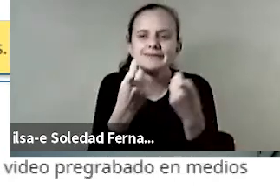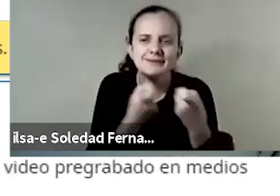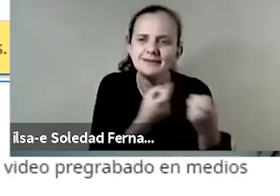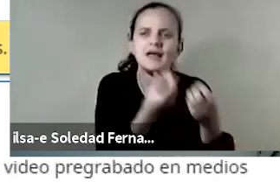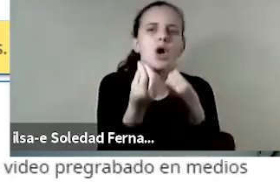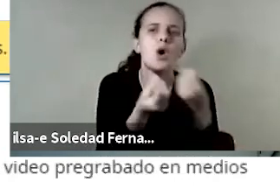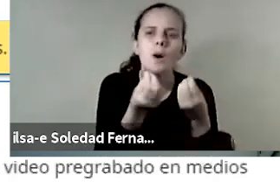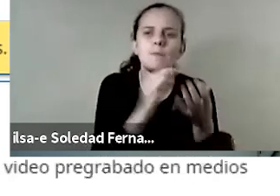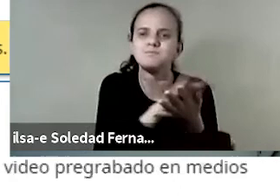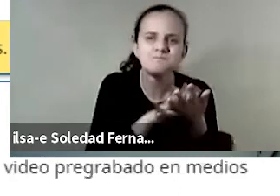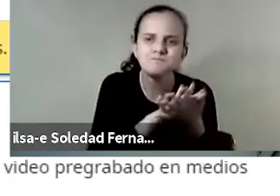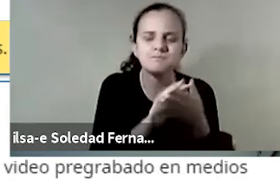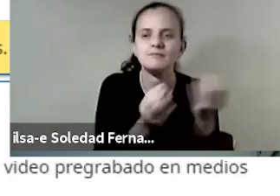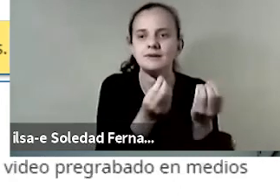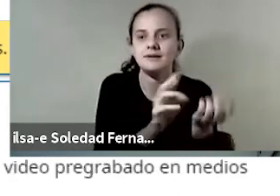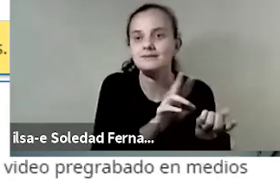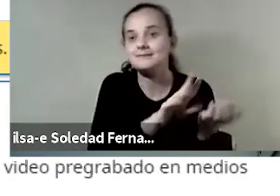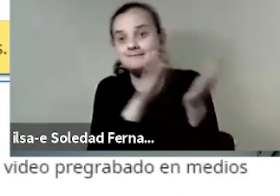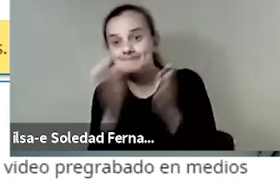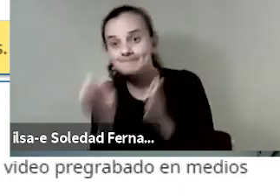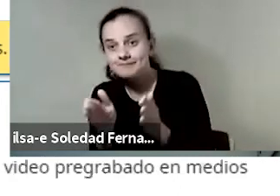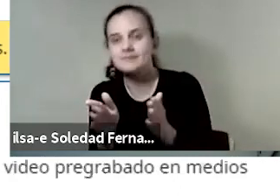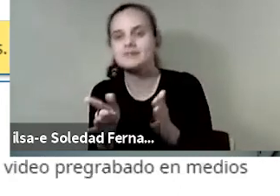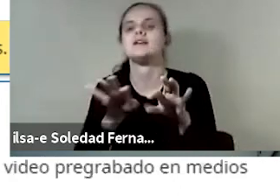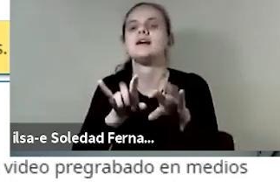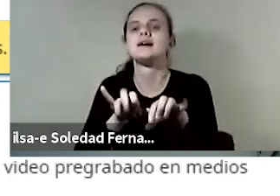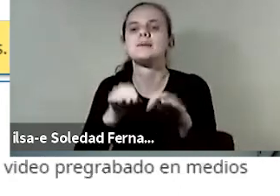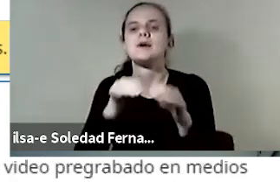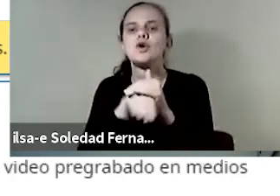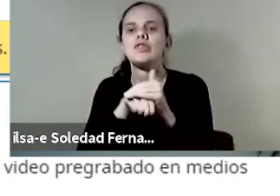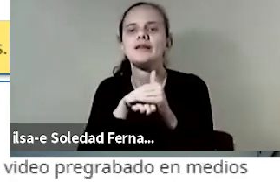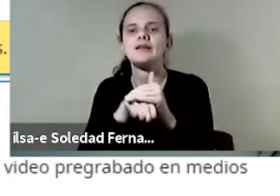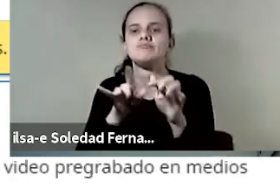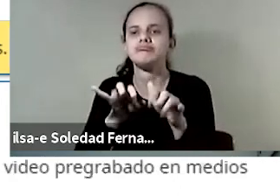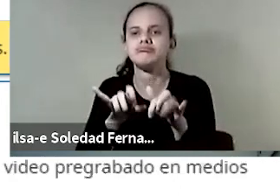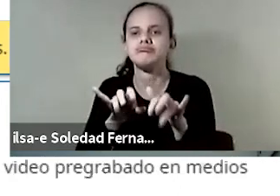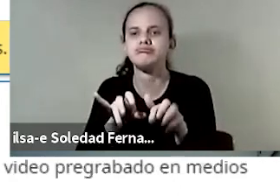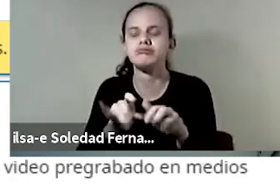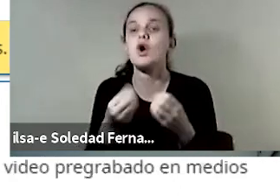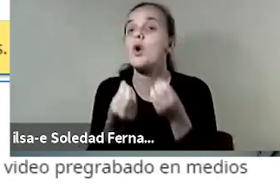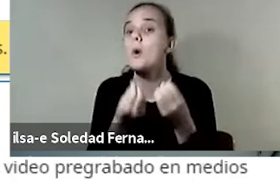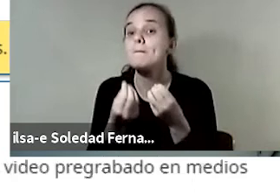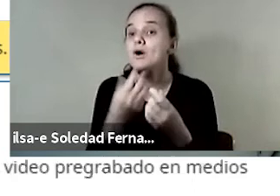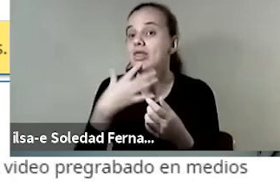bueno, qué les importa a los usuarios, cuál es la necesidad, cómo voy a pensar esta interfaz. Después va a estar la gente que escribe